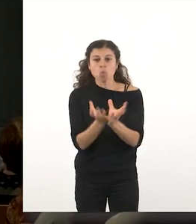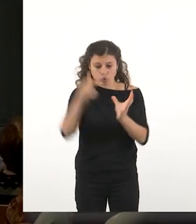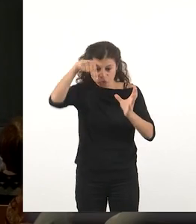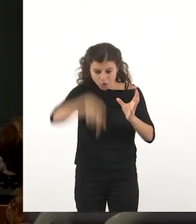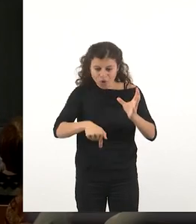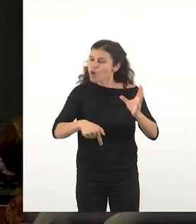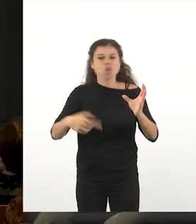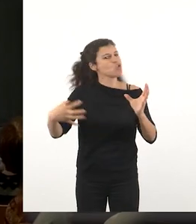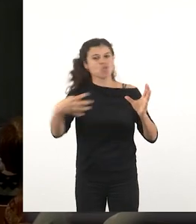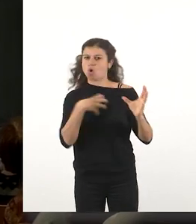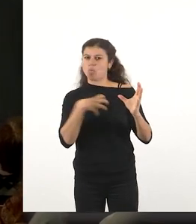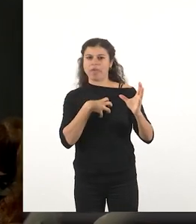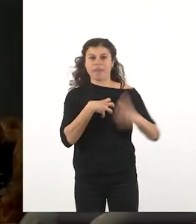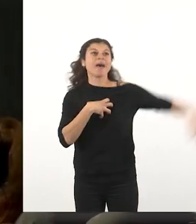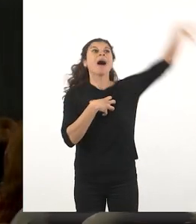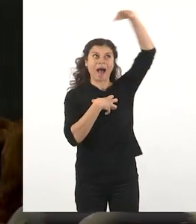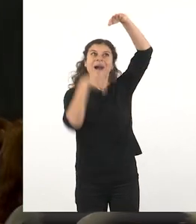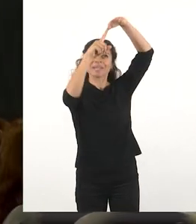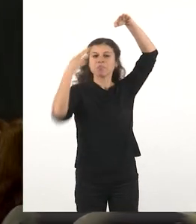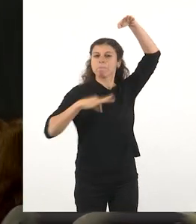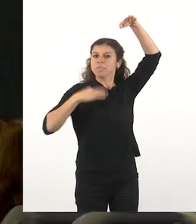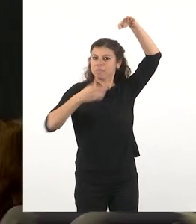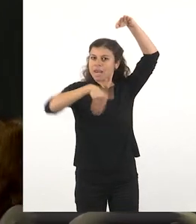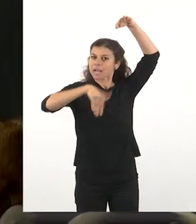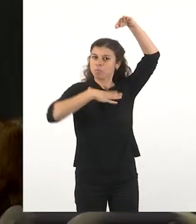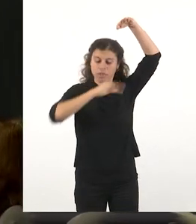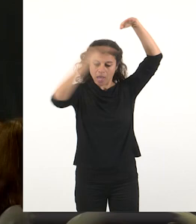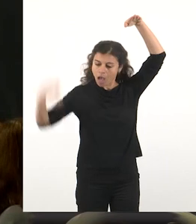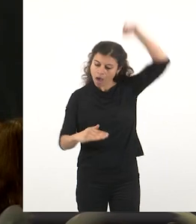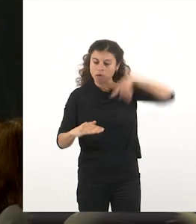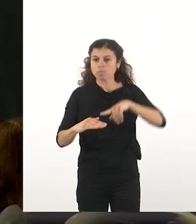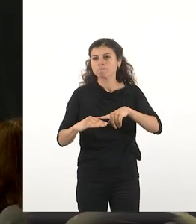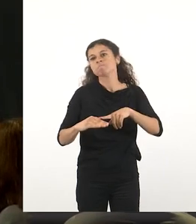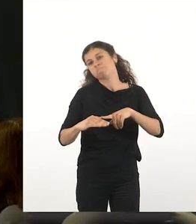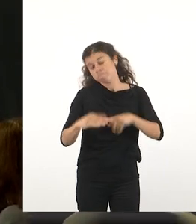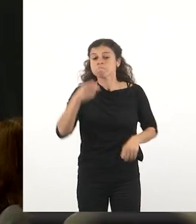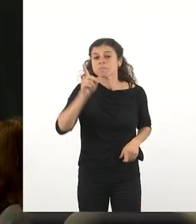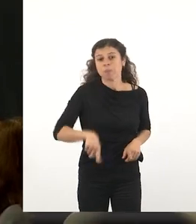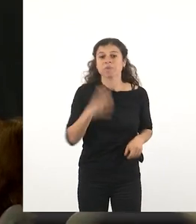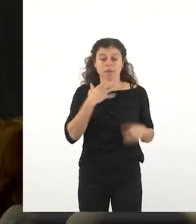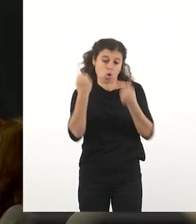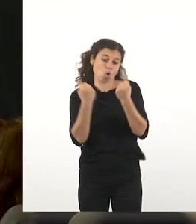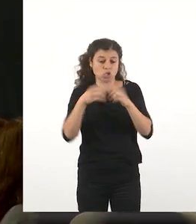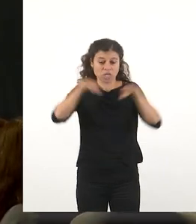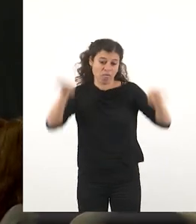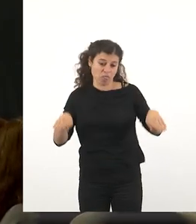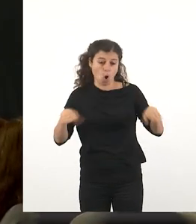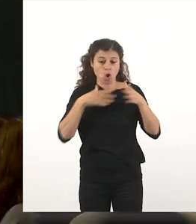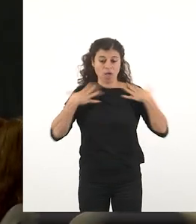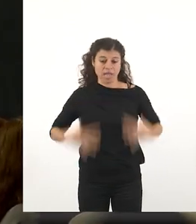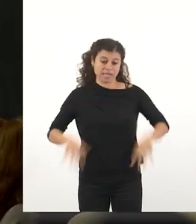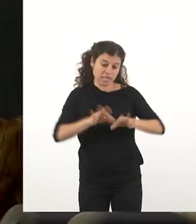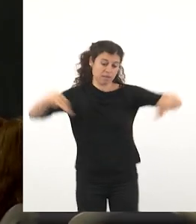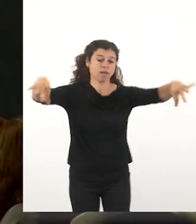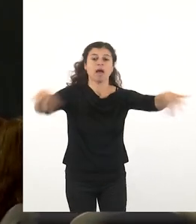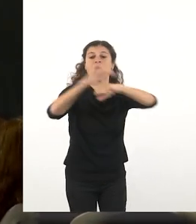puede. Aquí se puede hacer pipí en la calle, aquí abajo también. Hombre, con tu amiga un jersey, dos coches, tu amiga te pone jersey entre dos coches, te agachas detrás, nena mea, te